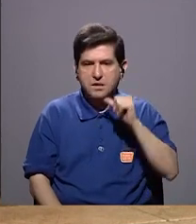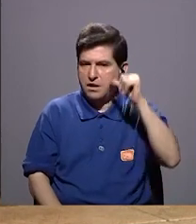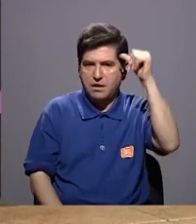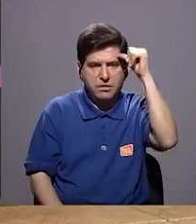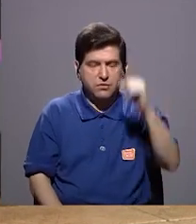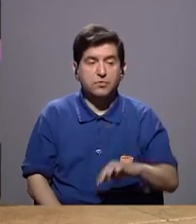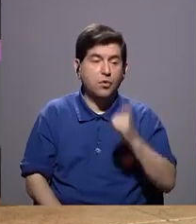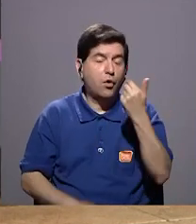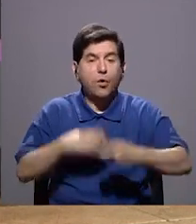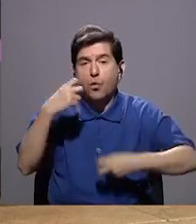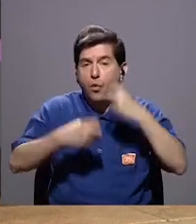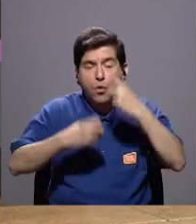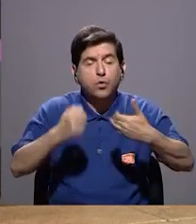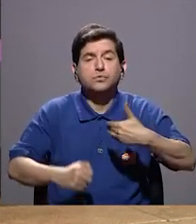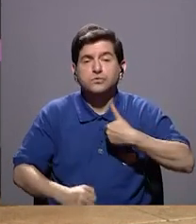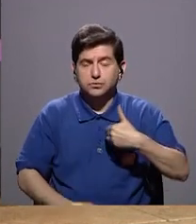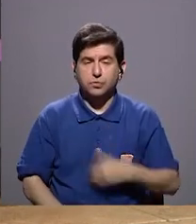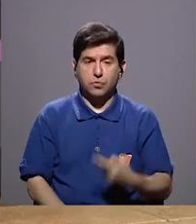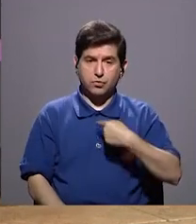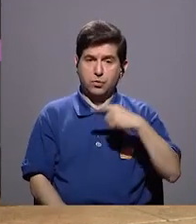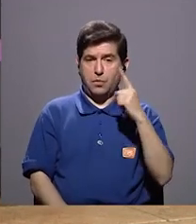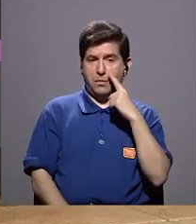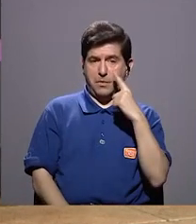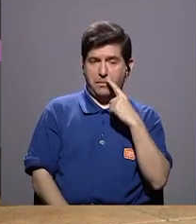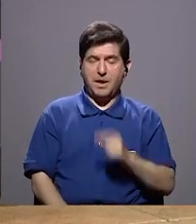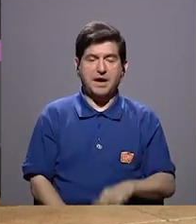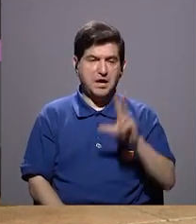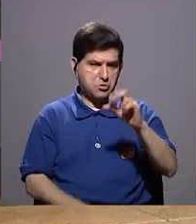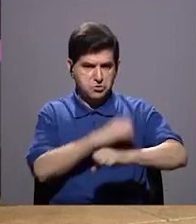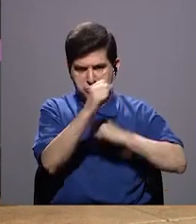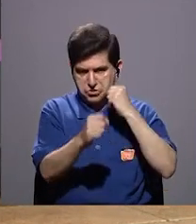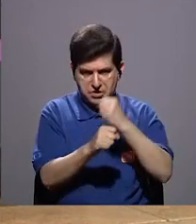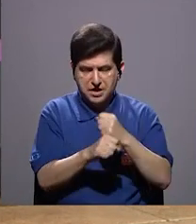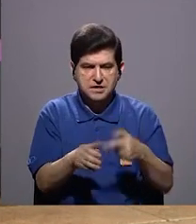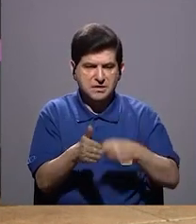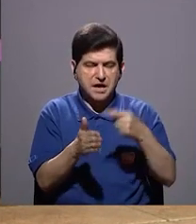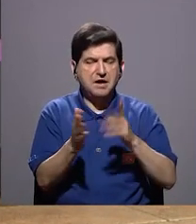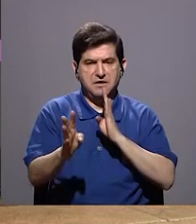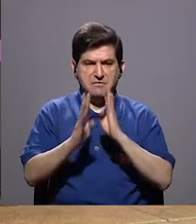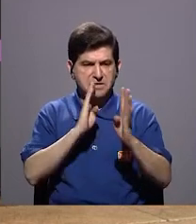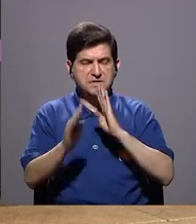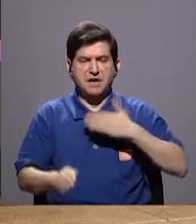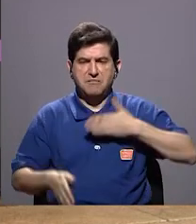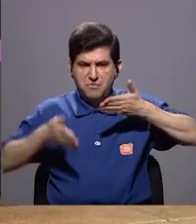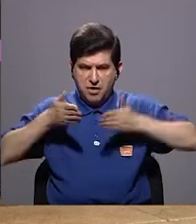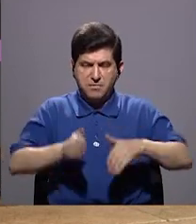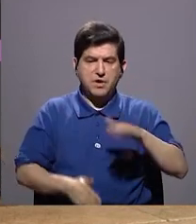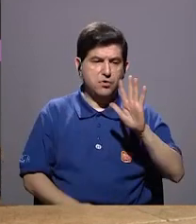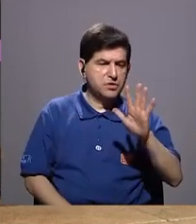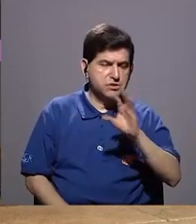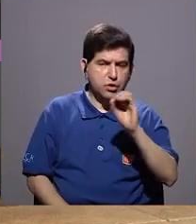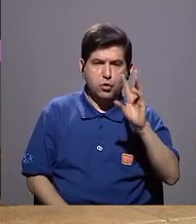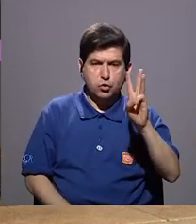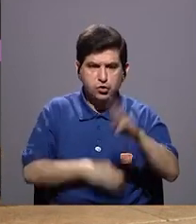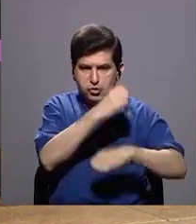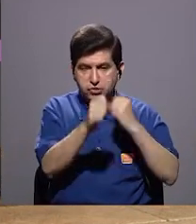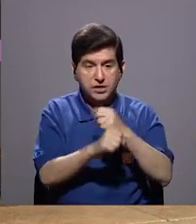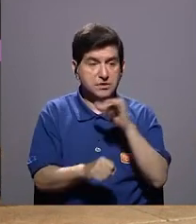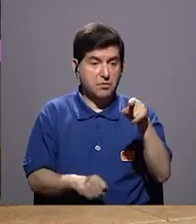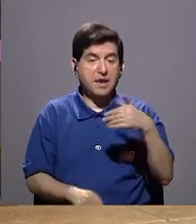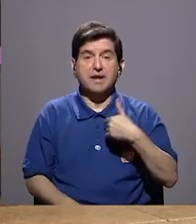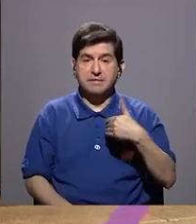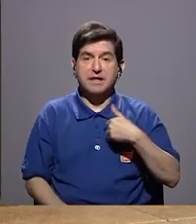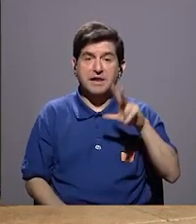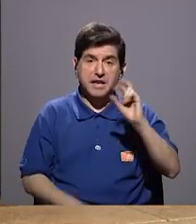adultos. Porque el otro problema que tenemos es, si yo soy papá de 30 años, a veces le hablo a mi hijo de 5 o 6 años como